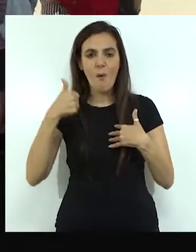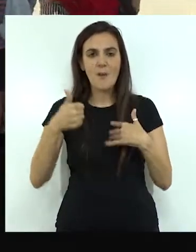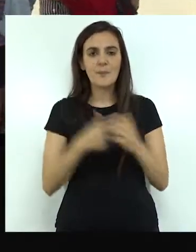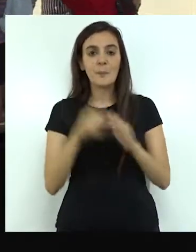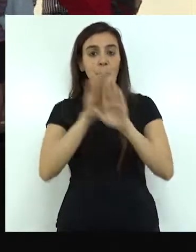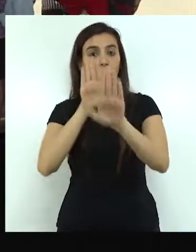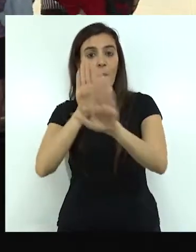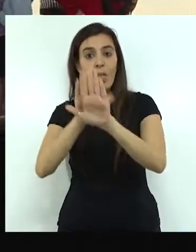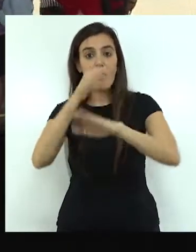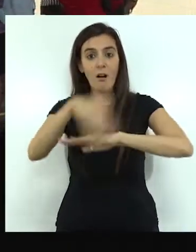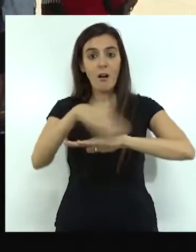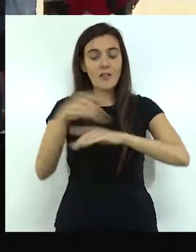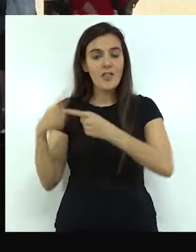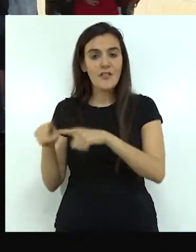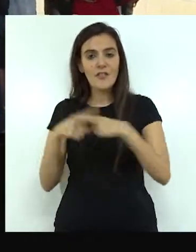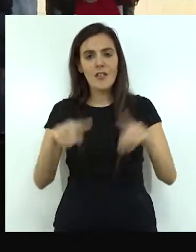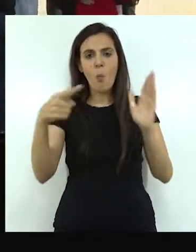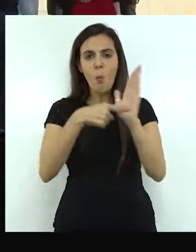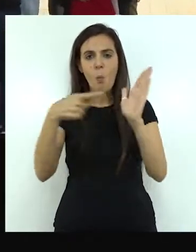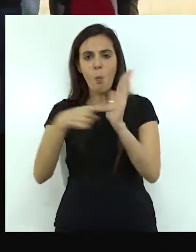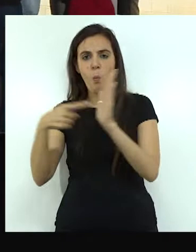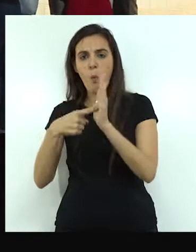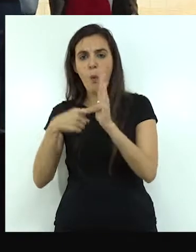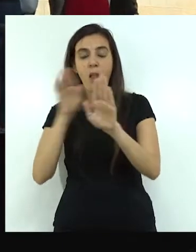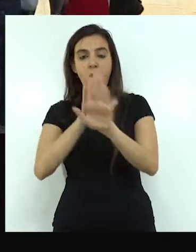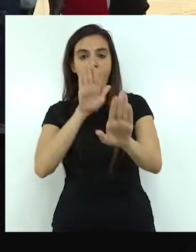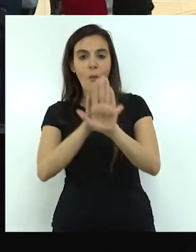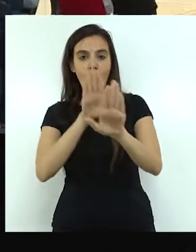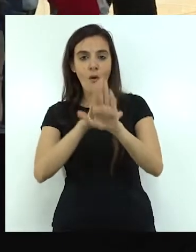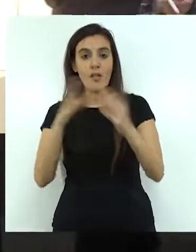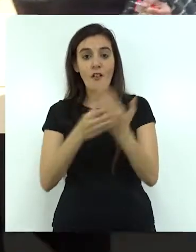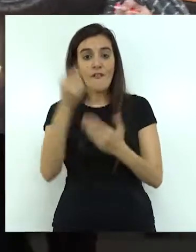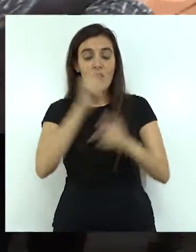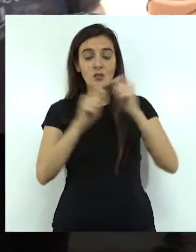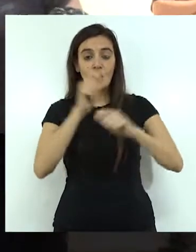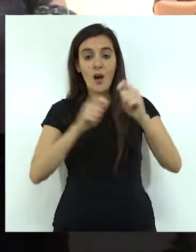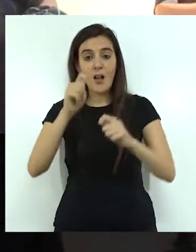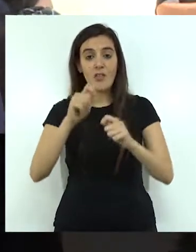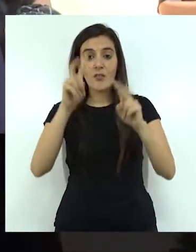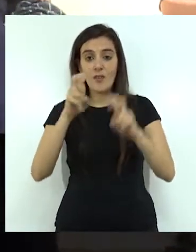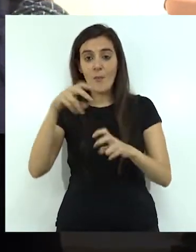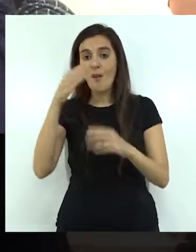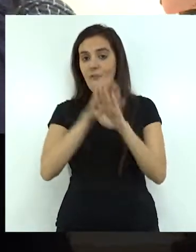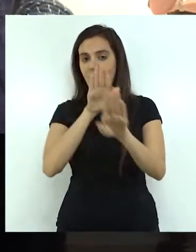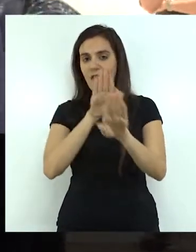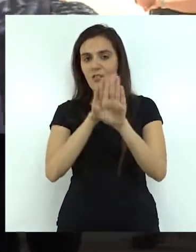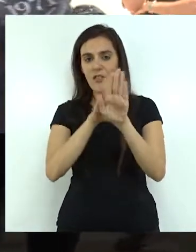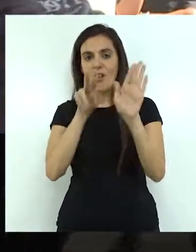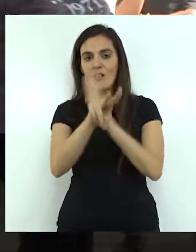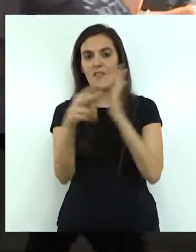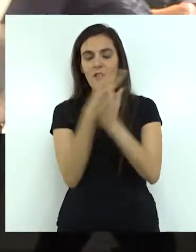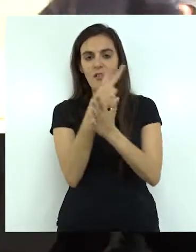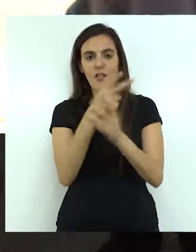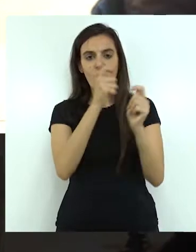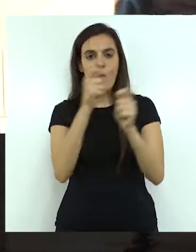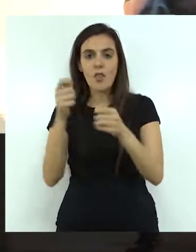barriadas han reivindicado a las puertas de la federación provincial de asociaciones de vecinos transparencia en las adjudicaciones de empleo y una bolsa